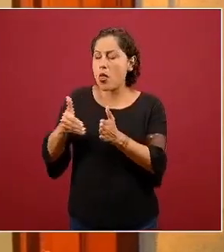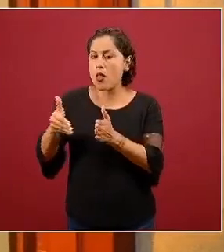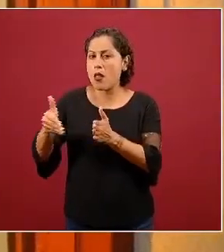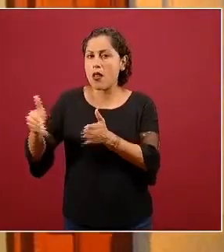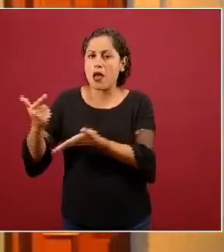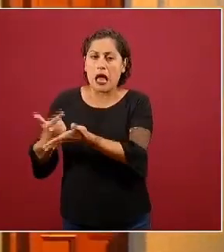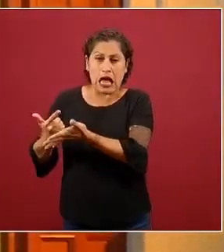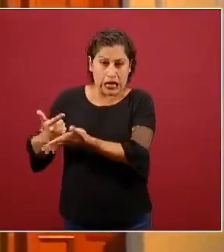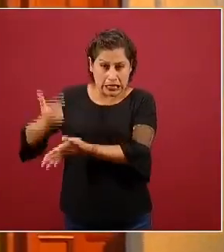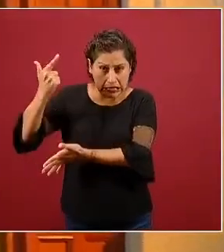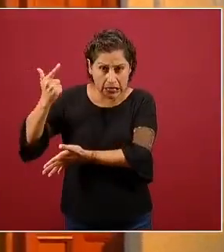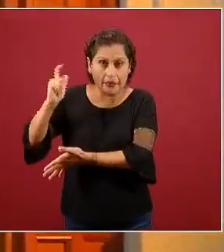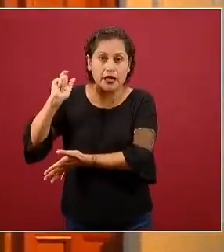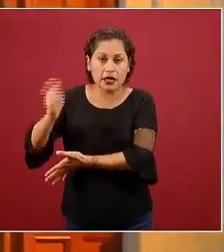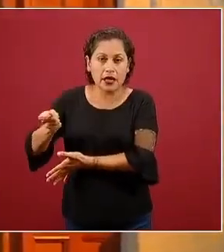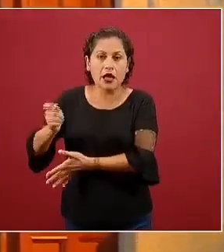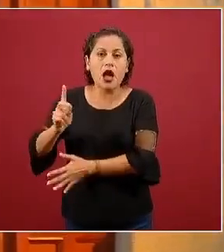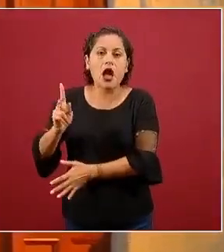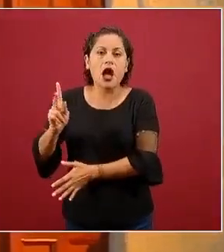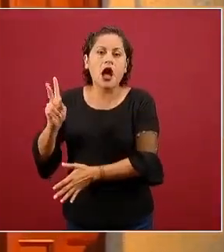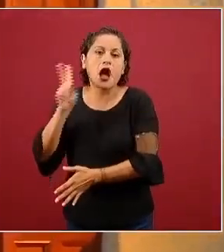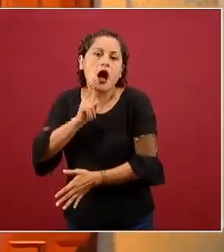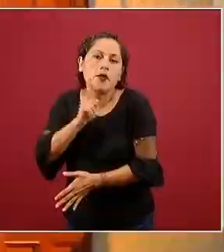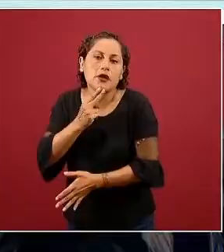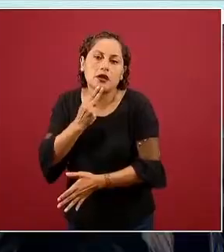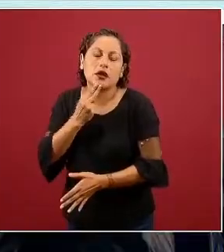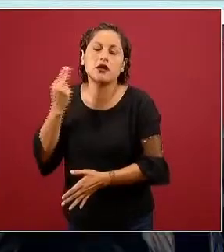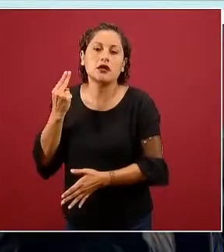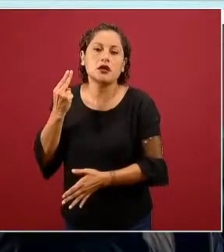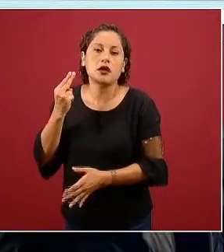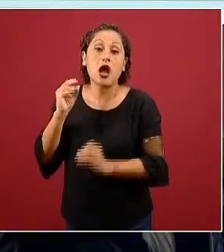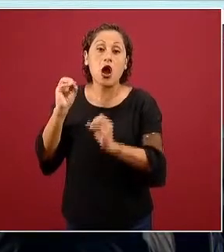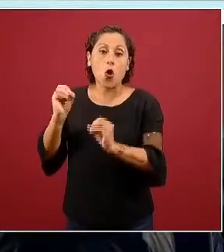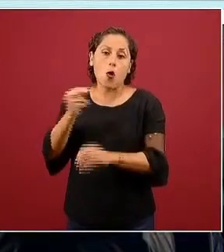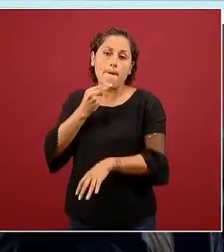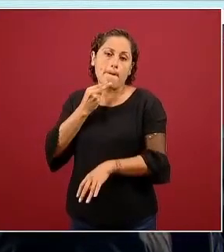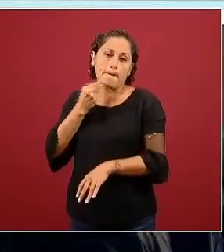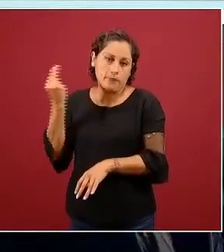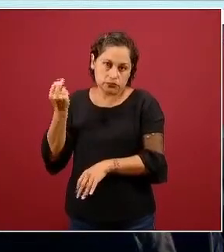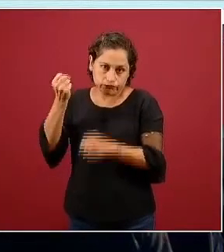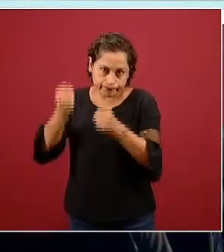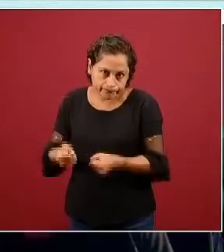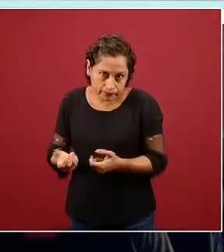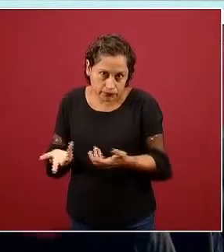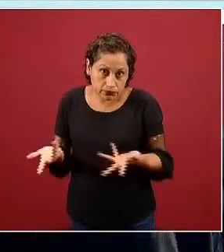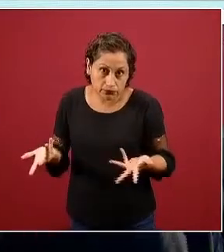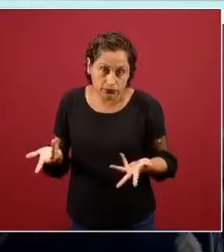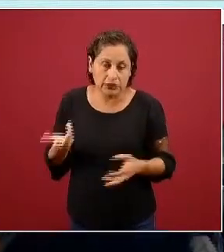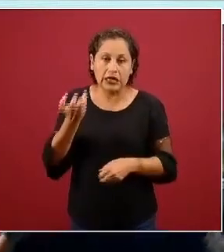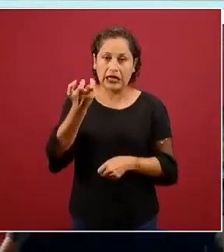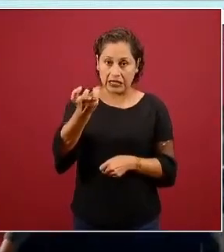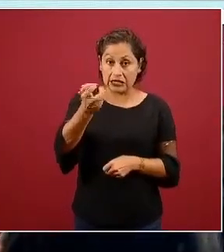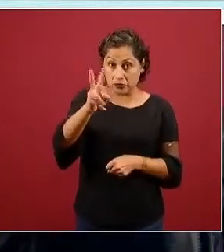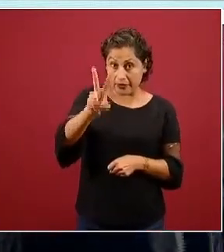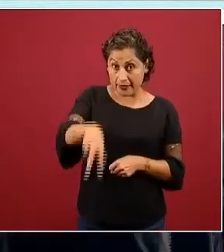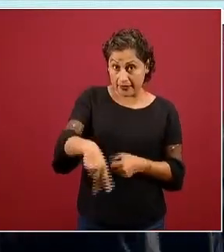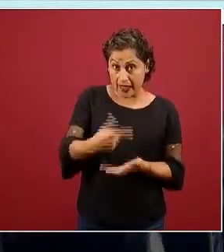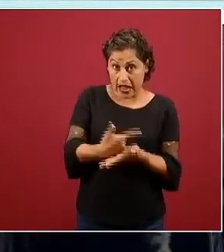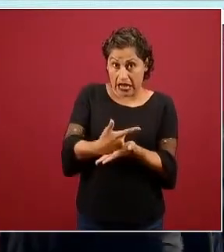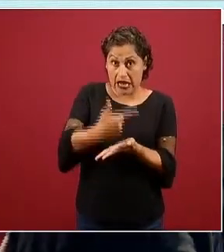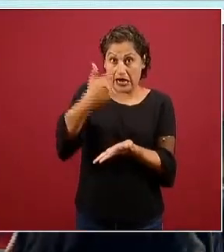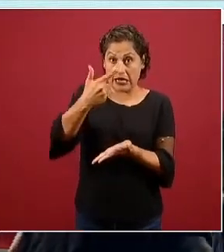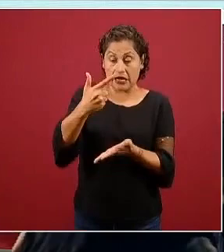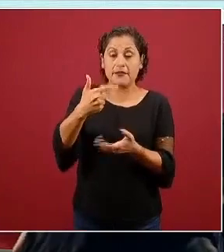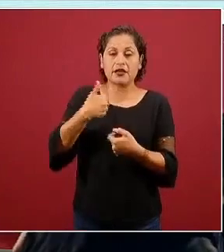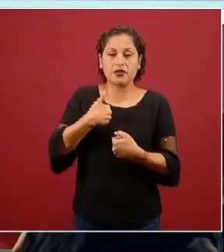al intento de suicidio y finalmente al suicidio consumado. ¿Qué tan grave es esto? ¿Por qué me tomo